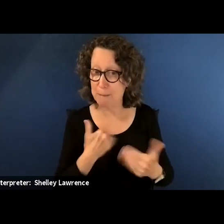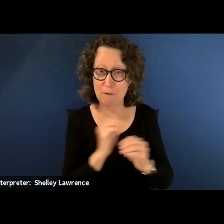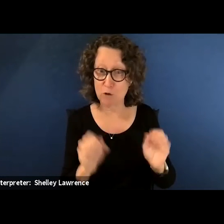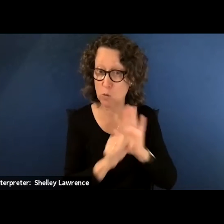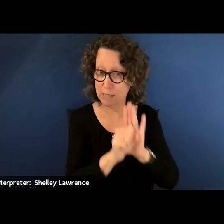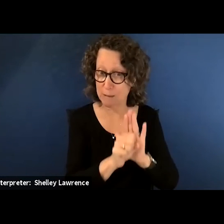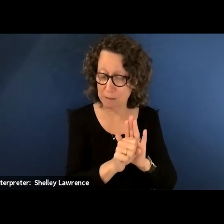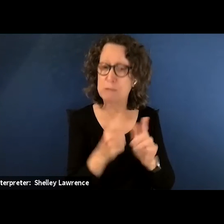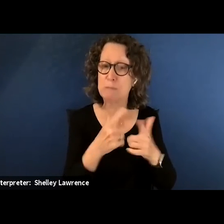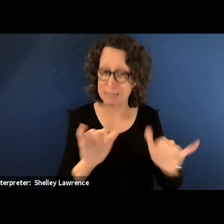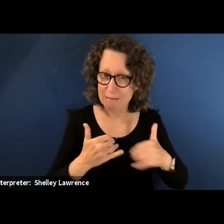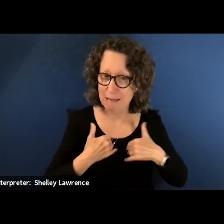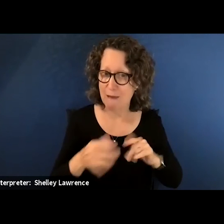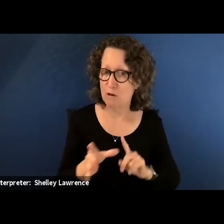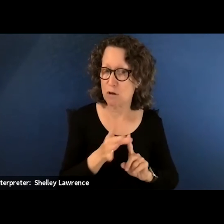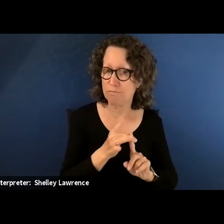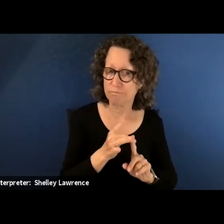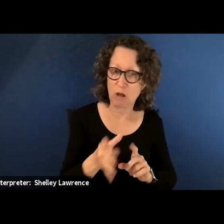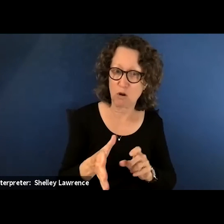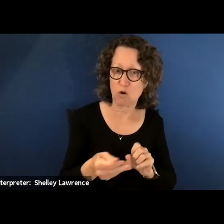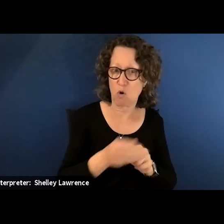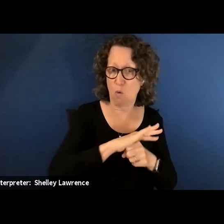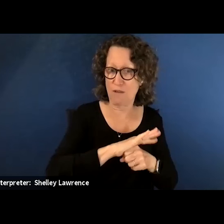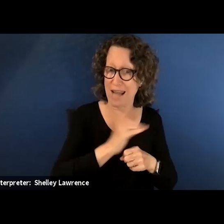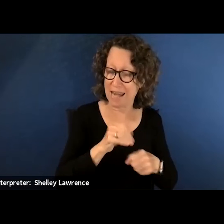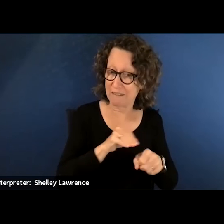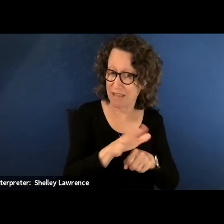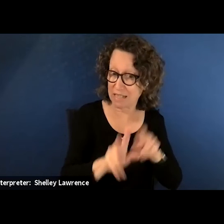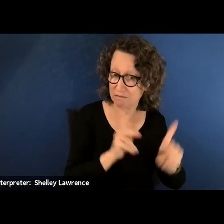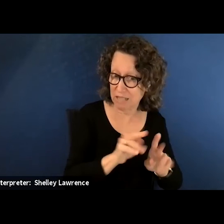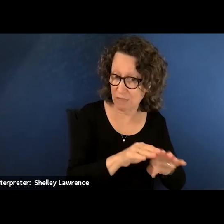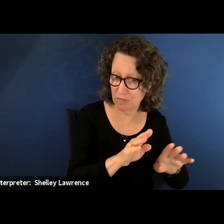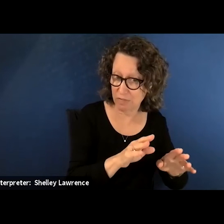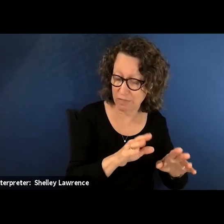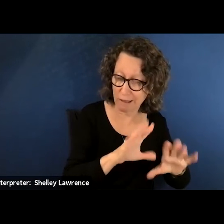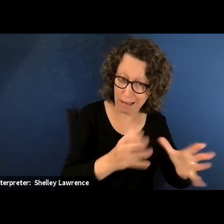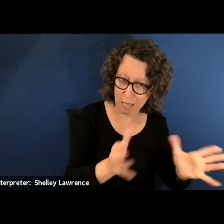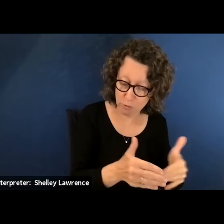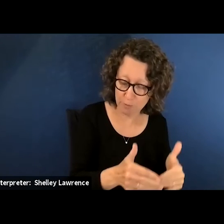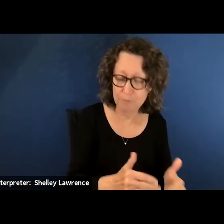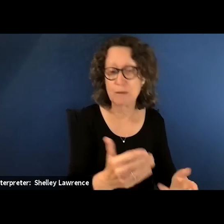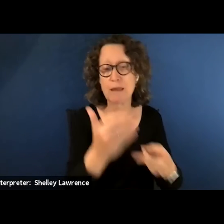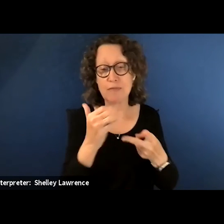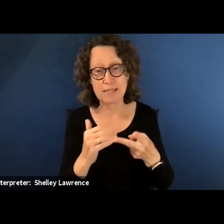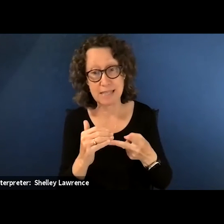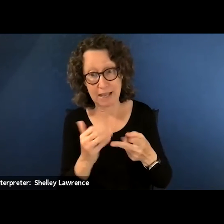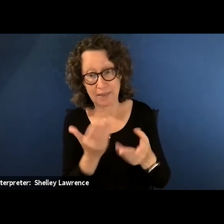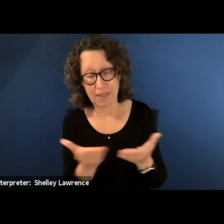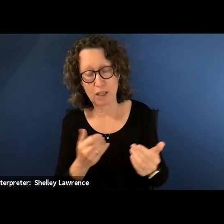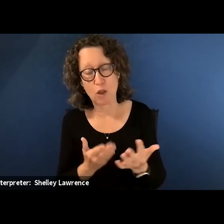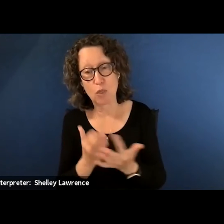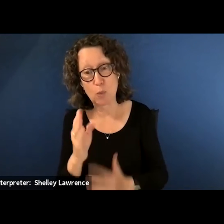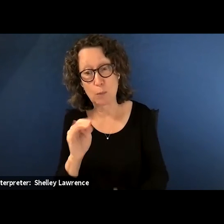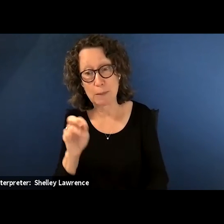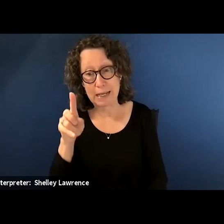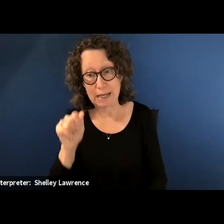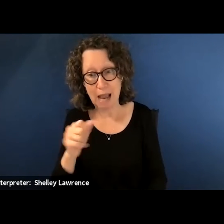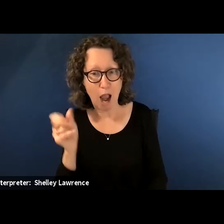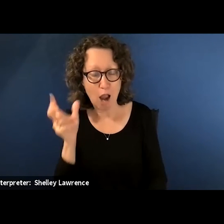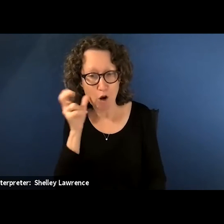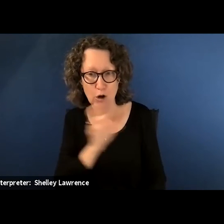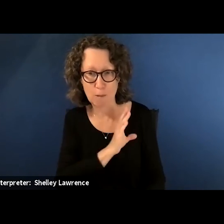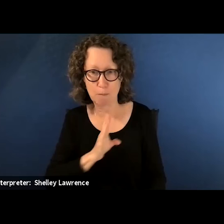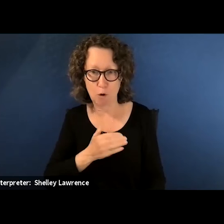También hay muchas personas que pueden llegar a la escuela que no están vacunados y pueden infectar a los niños. La segunda cosa que